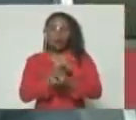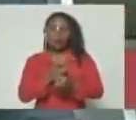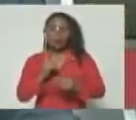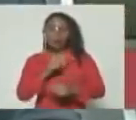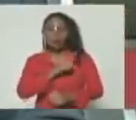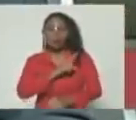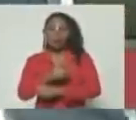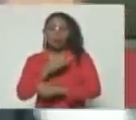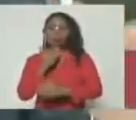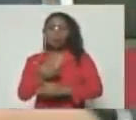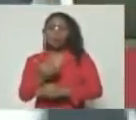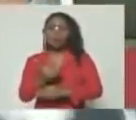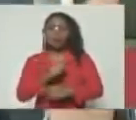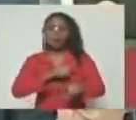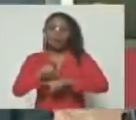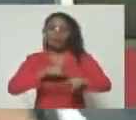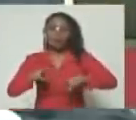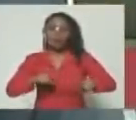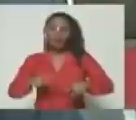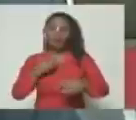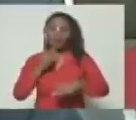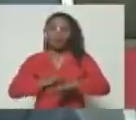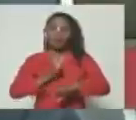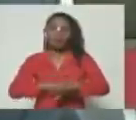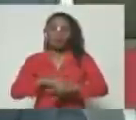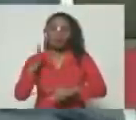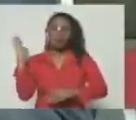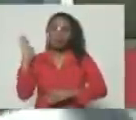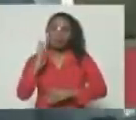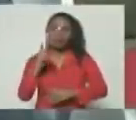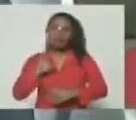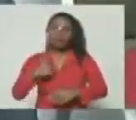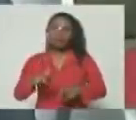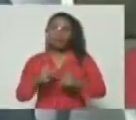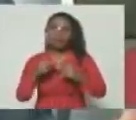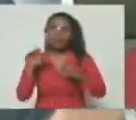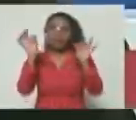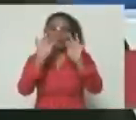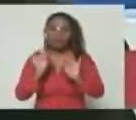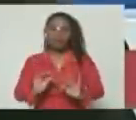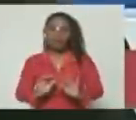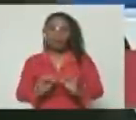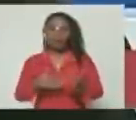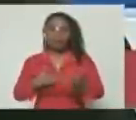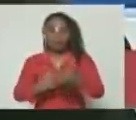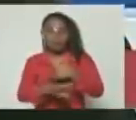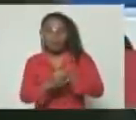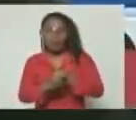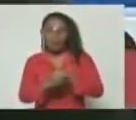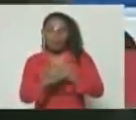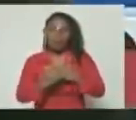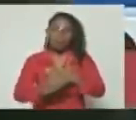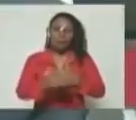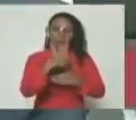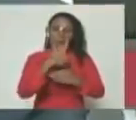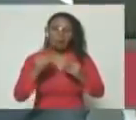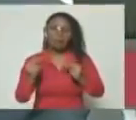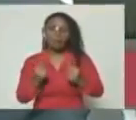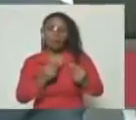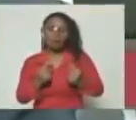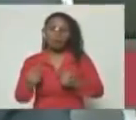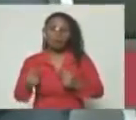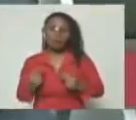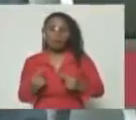permitieran diligenciar, a propósito de la situación sobrevenida en la que nos encontramos, las formas de salir adelante y de reactivar